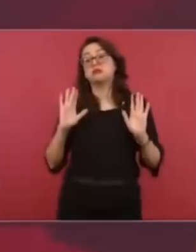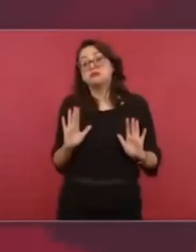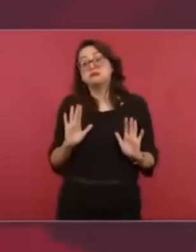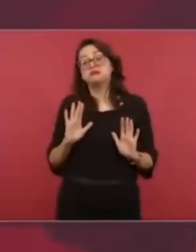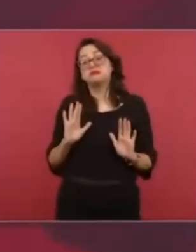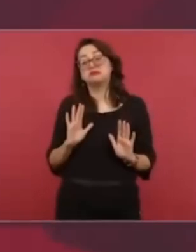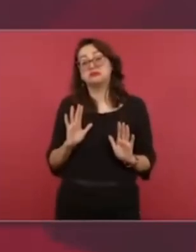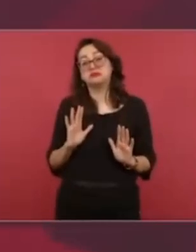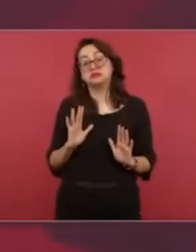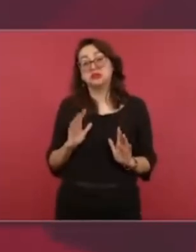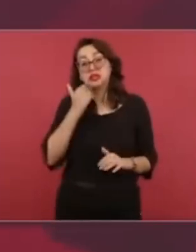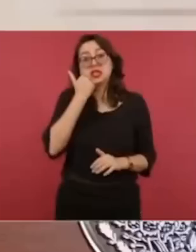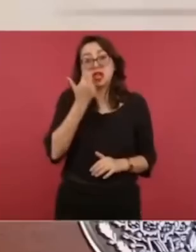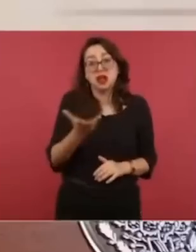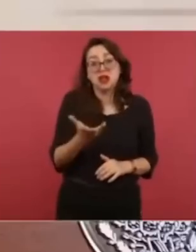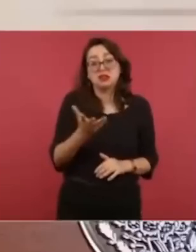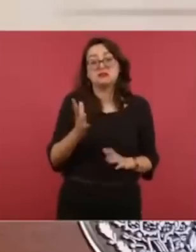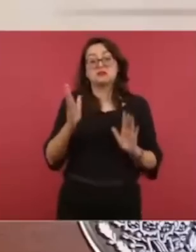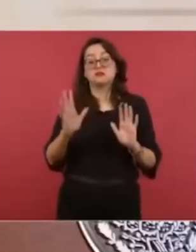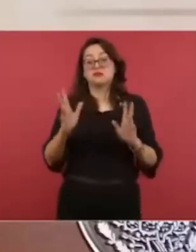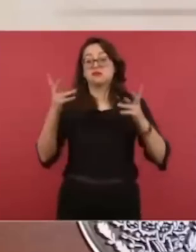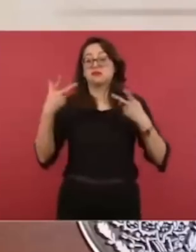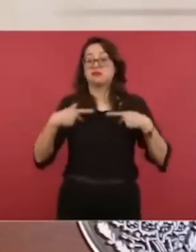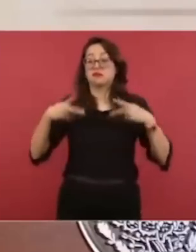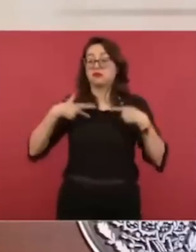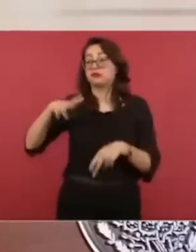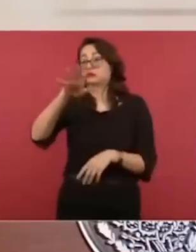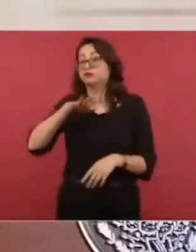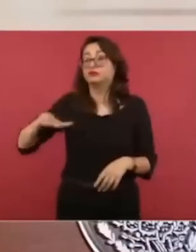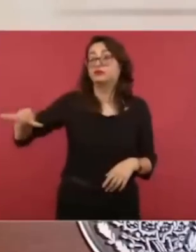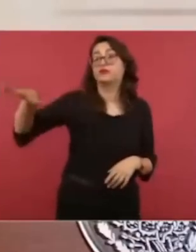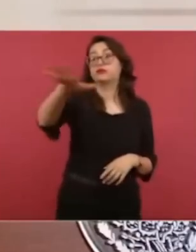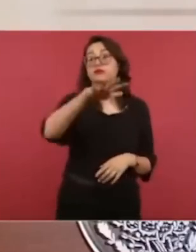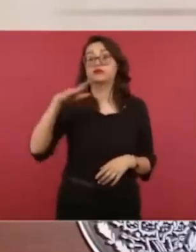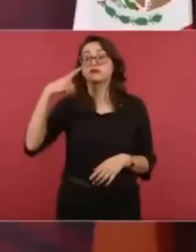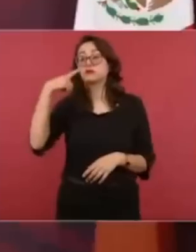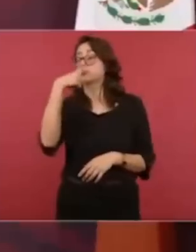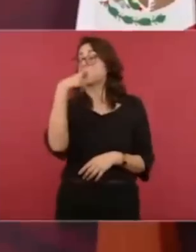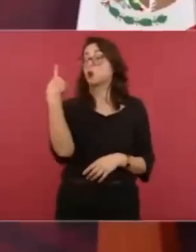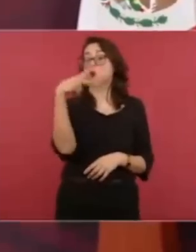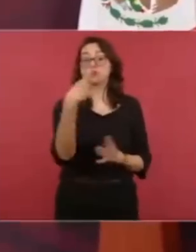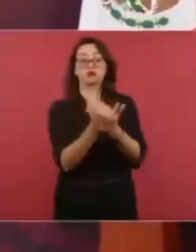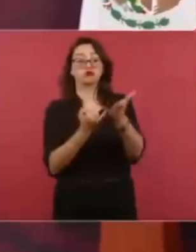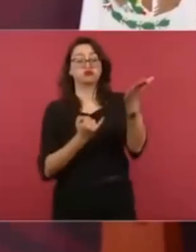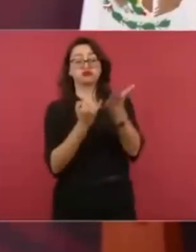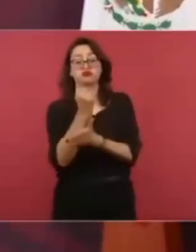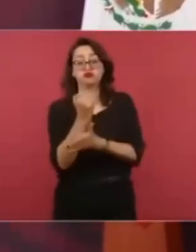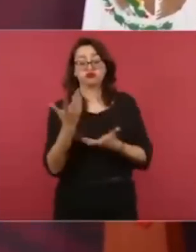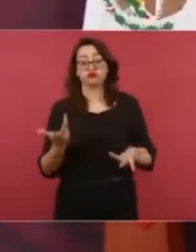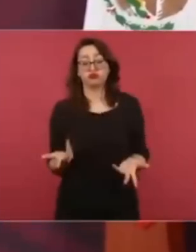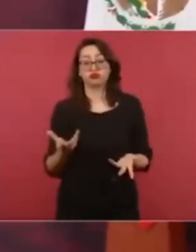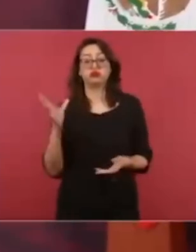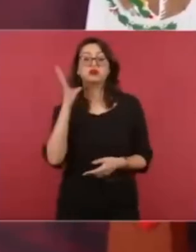A doscientos Veinte Que quede claro Amigos y amigas Nunca Se había visto En la historia